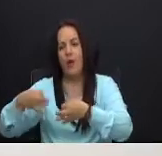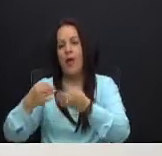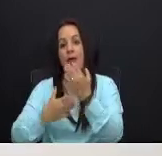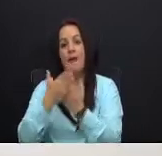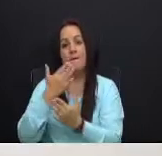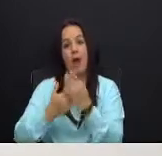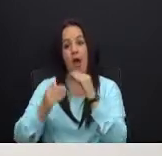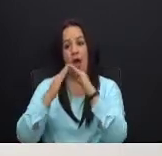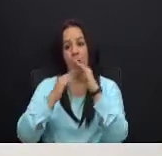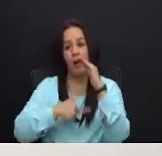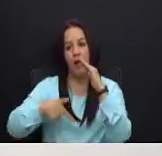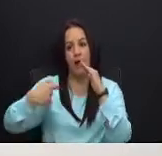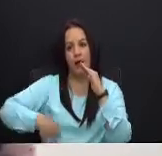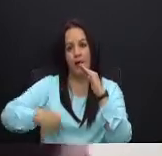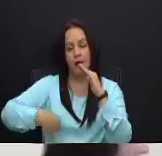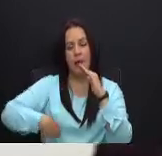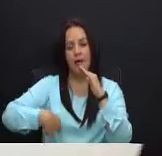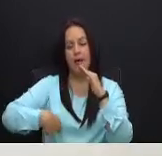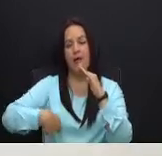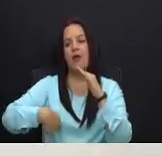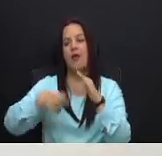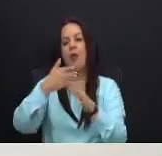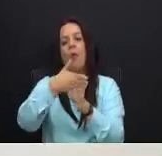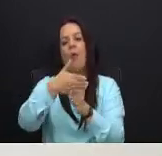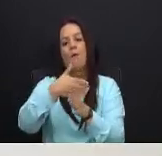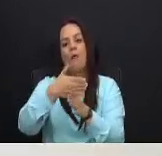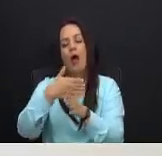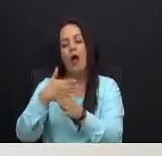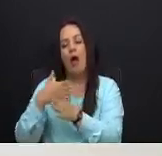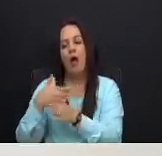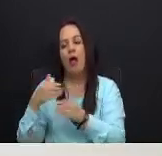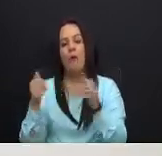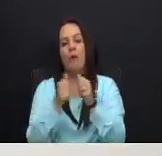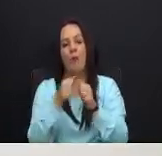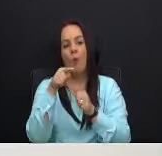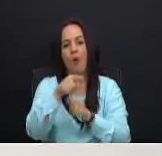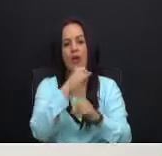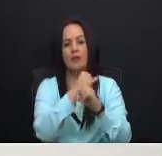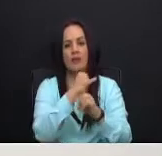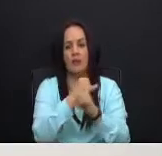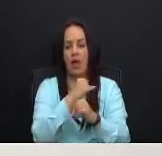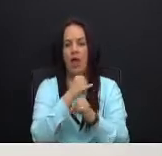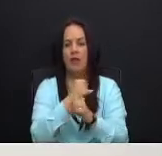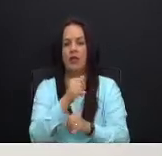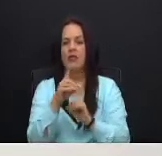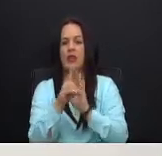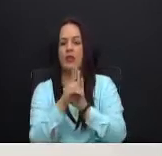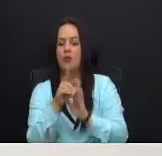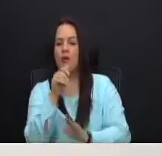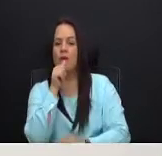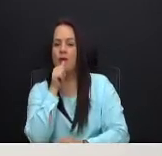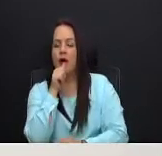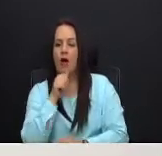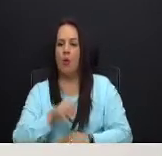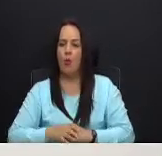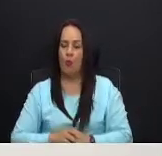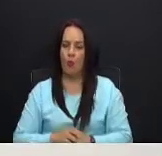Casa Presidencial que hubiera sido compartida con entidades de derecho privado.